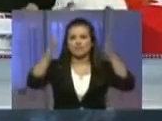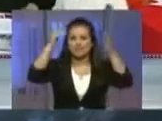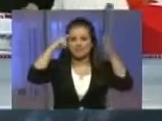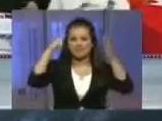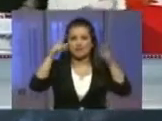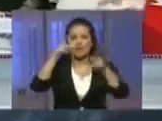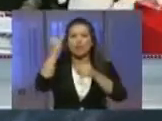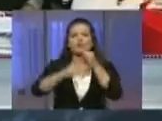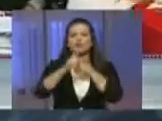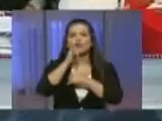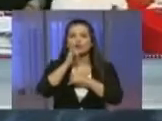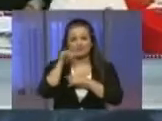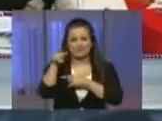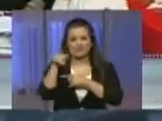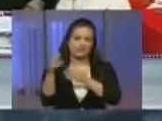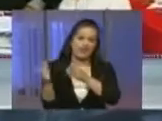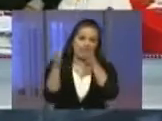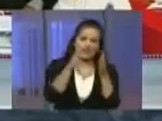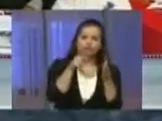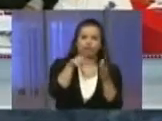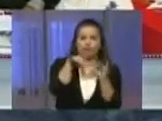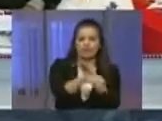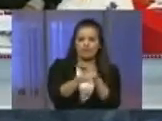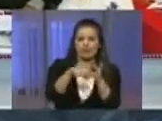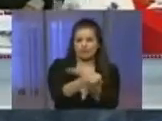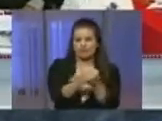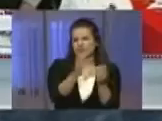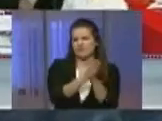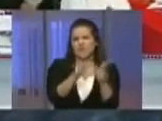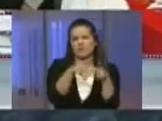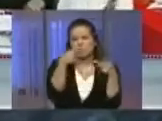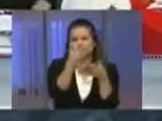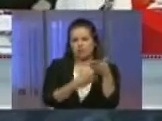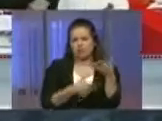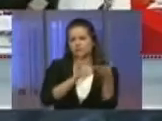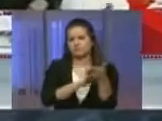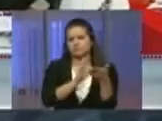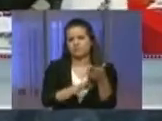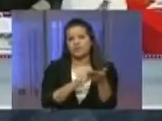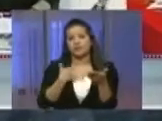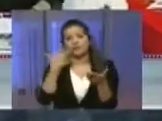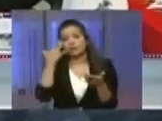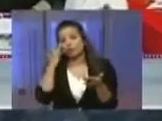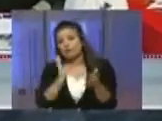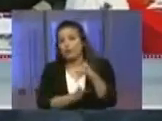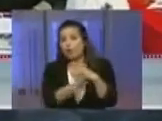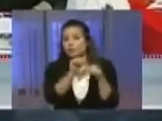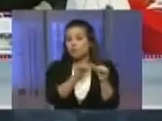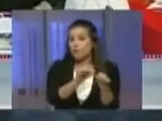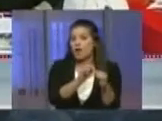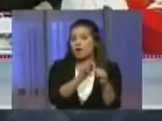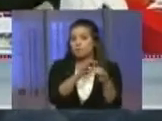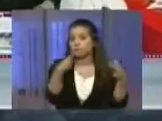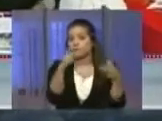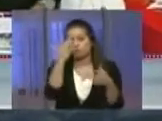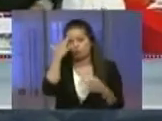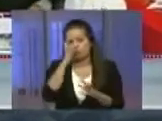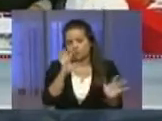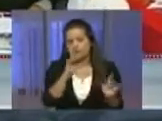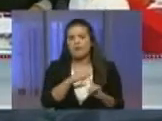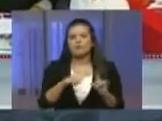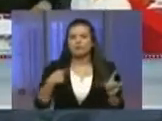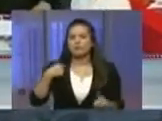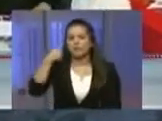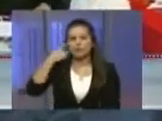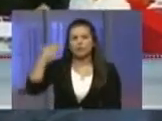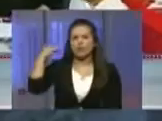últimas noticia ahí siempre la vendían yo no sé si existe ahorita no tengo conocimiento Pero recuerdo por allá